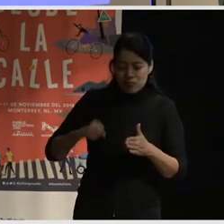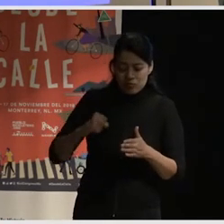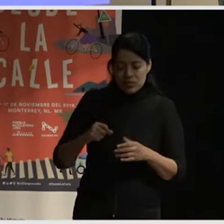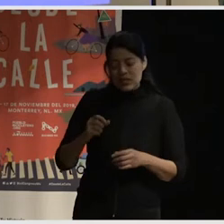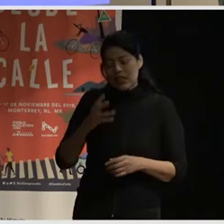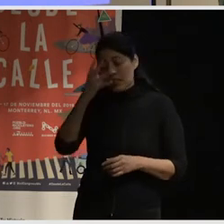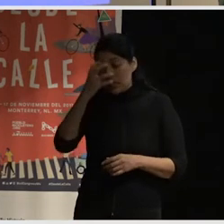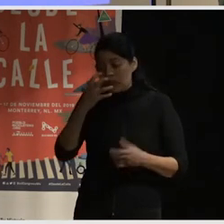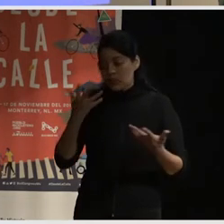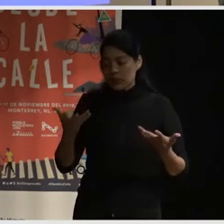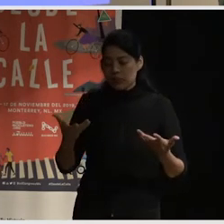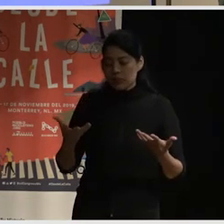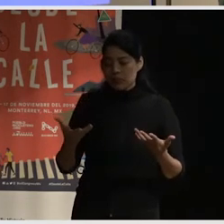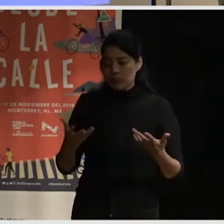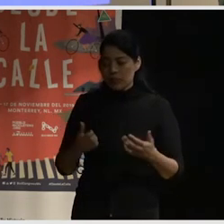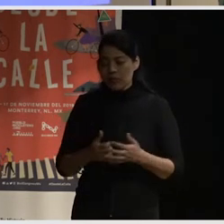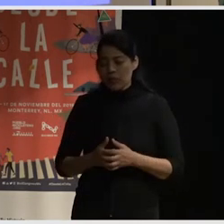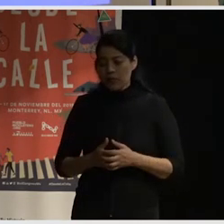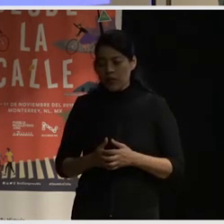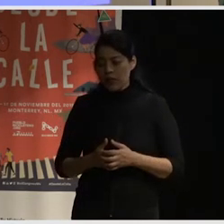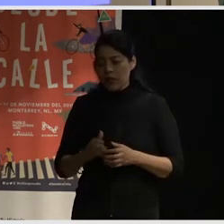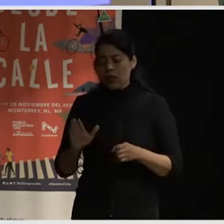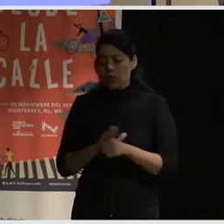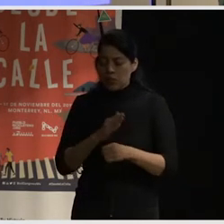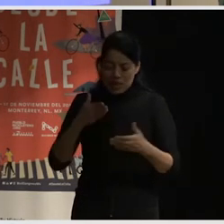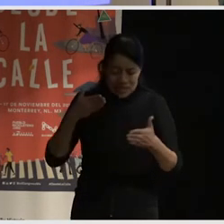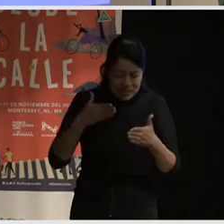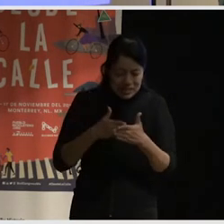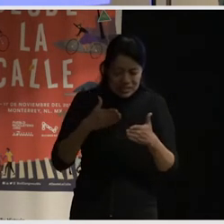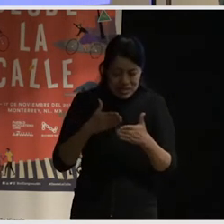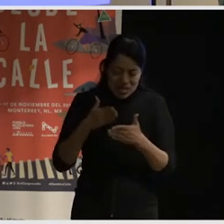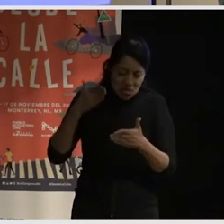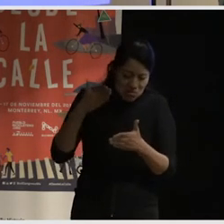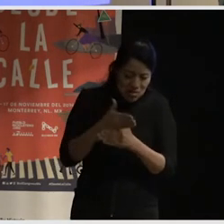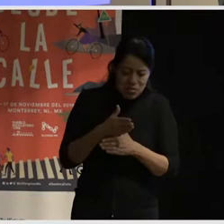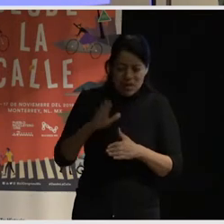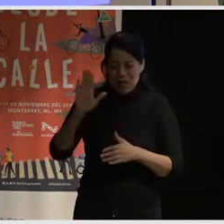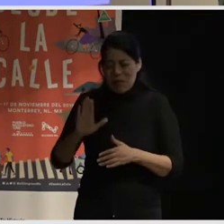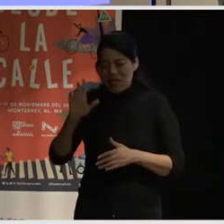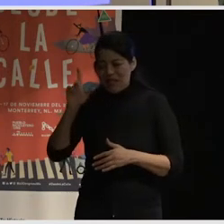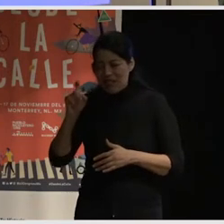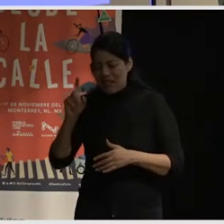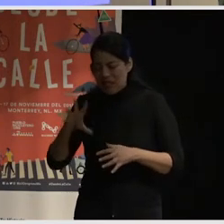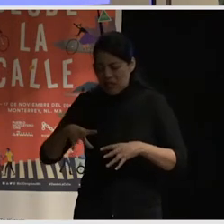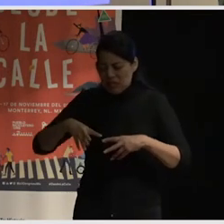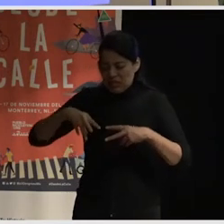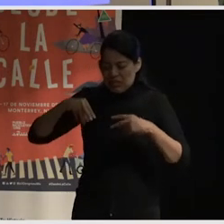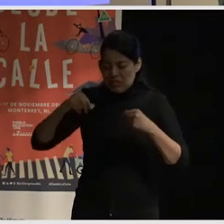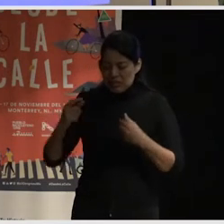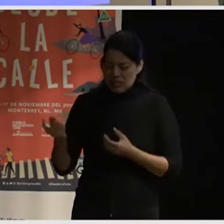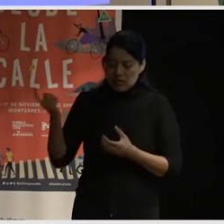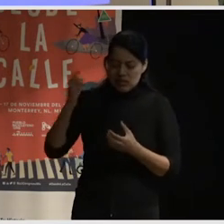tristemente desde desde las posiciones porque se meten se son como la humedad se meten en los procesos de